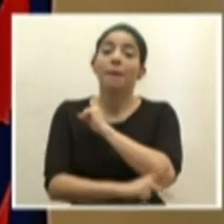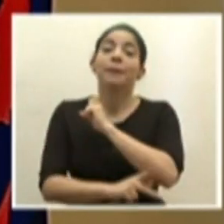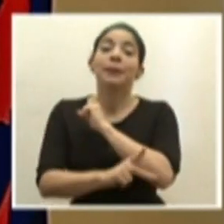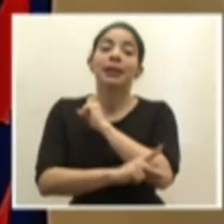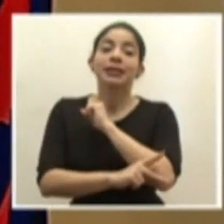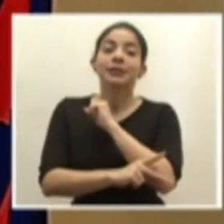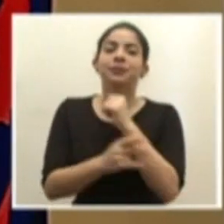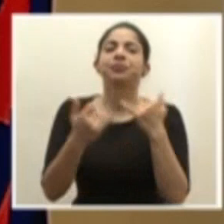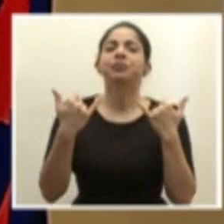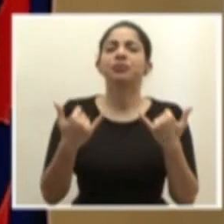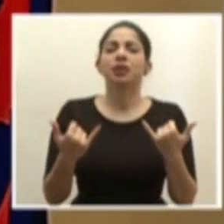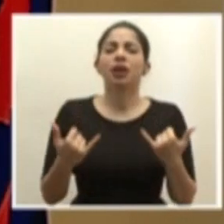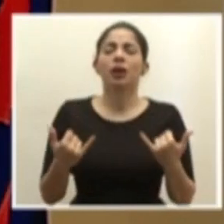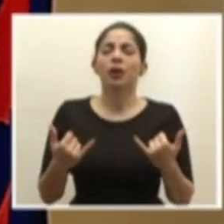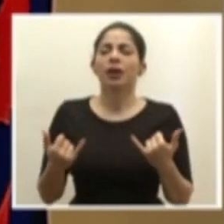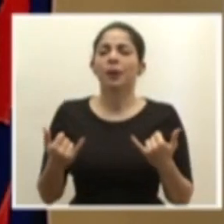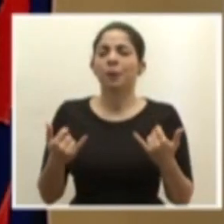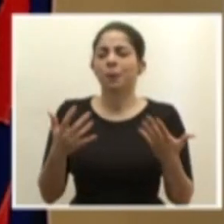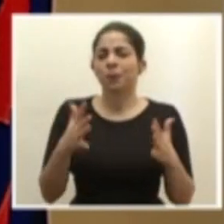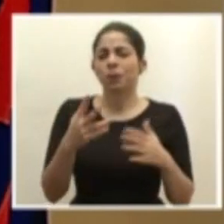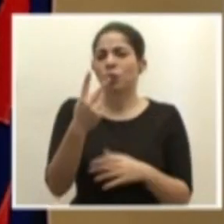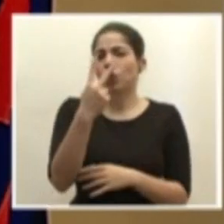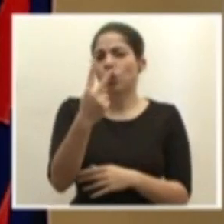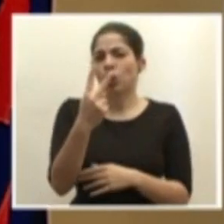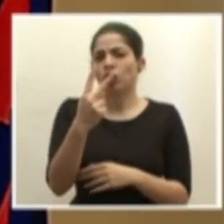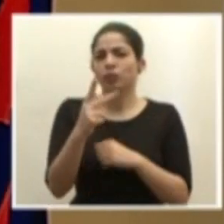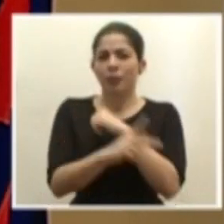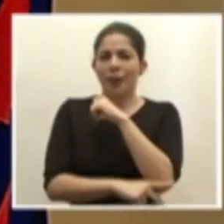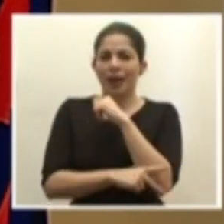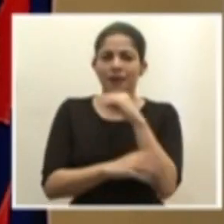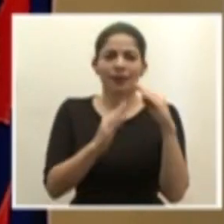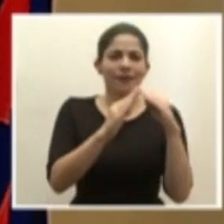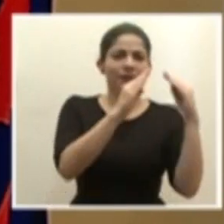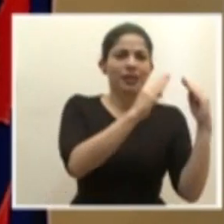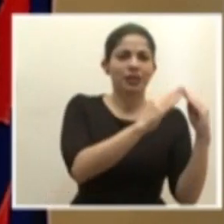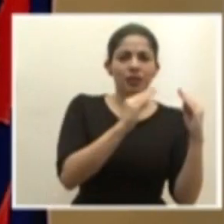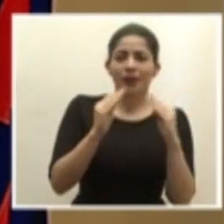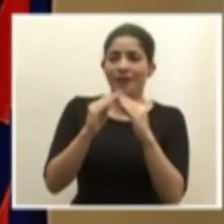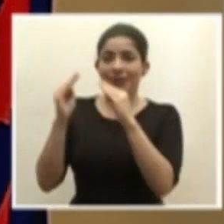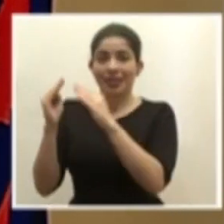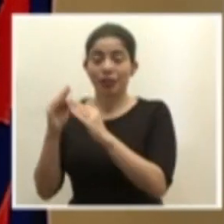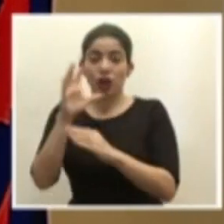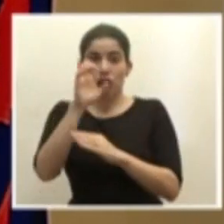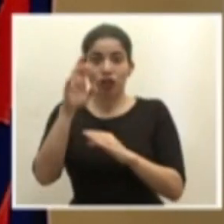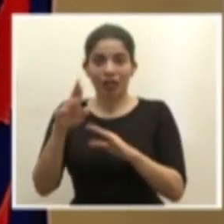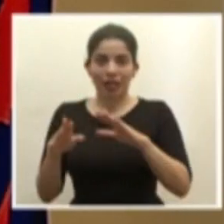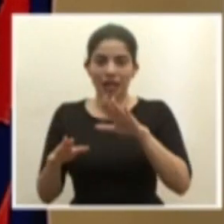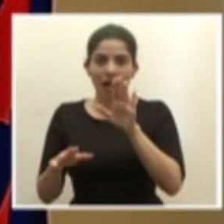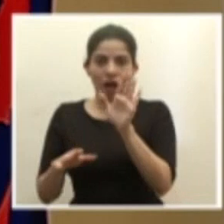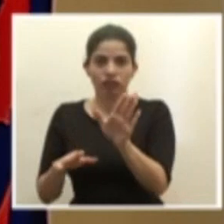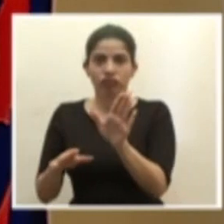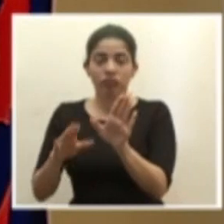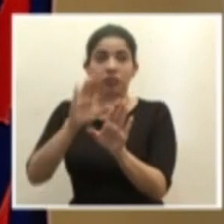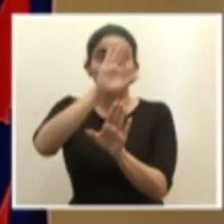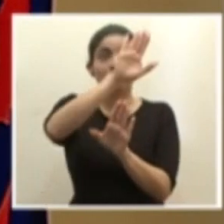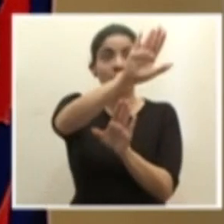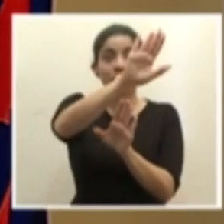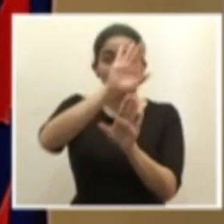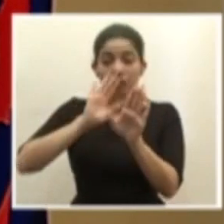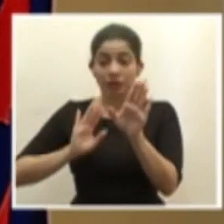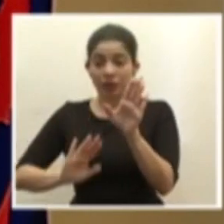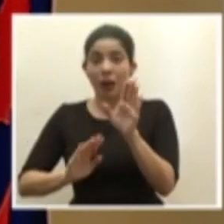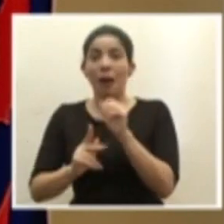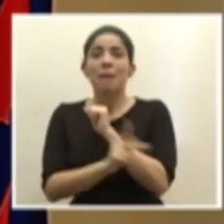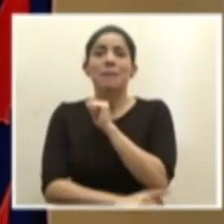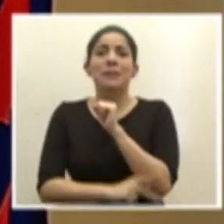está entre dos países vecinos que tienen una intensidad de casos positivos mucho